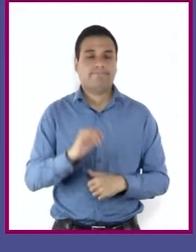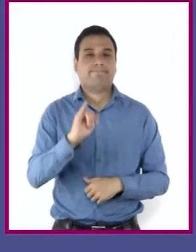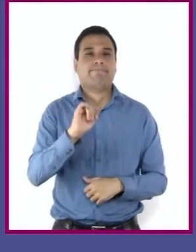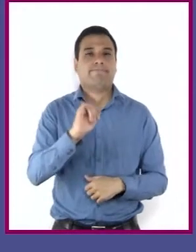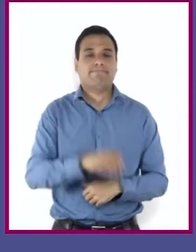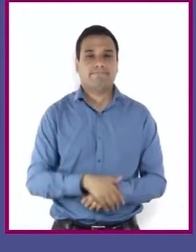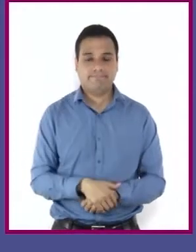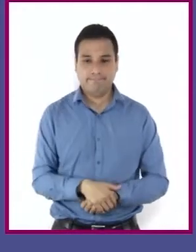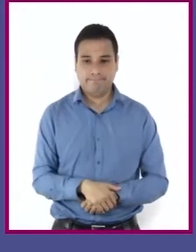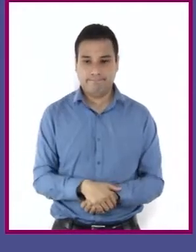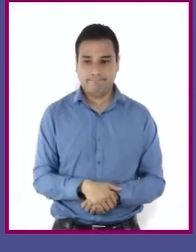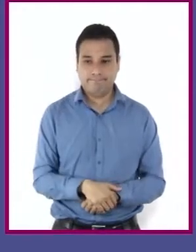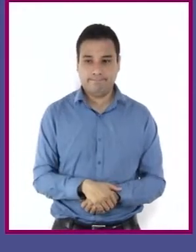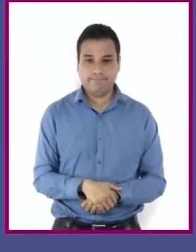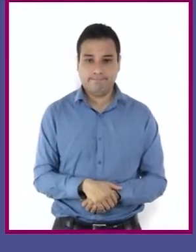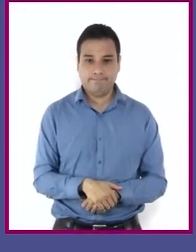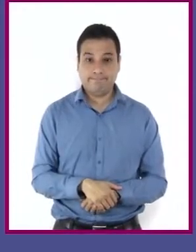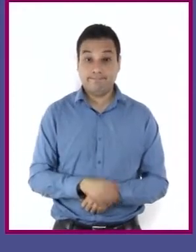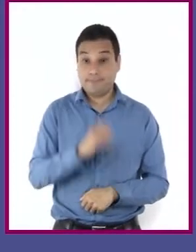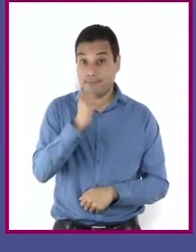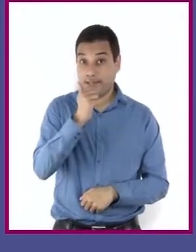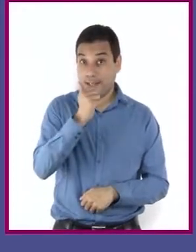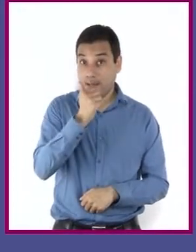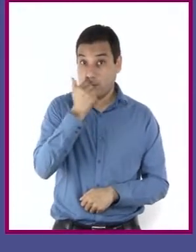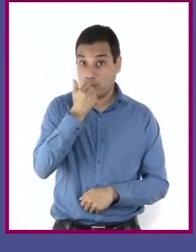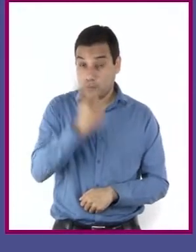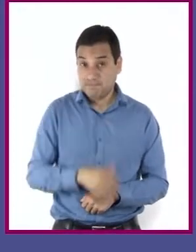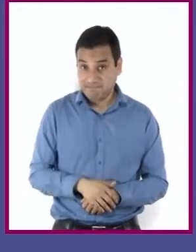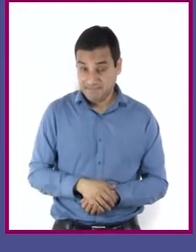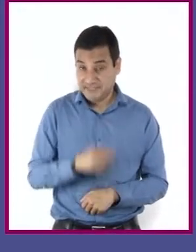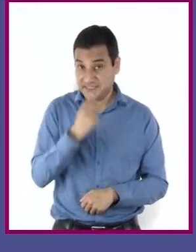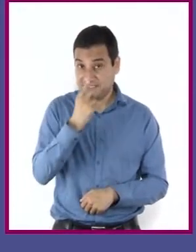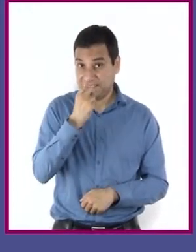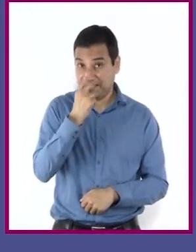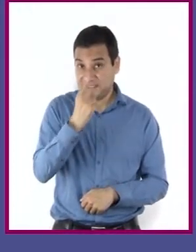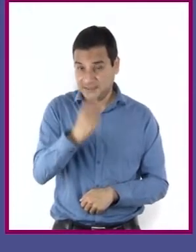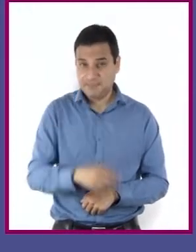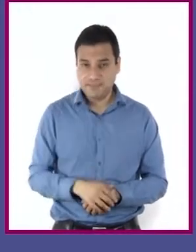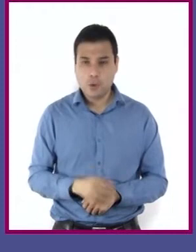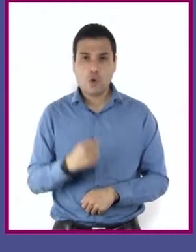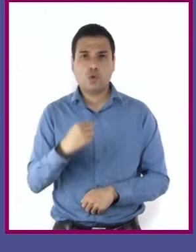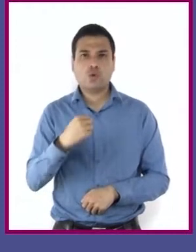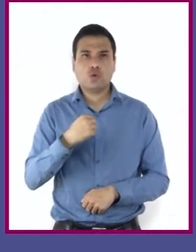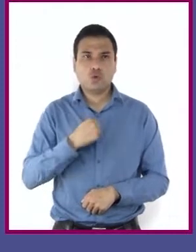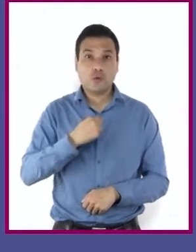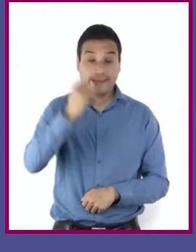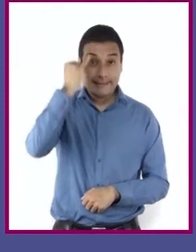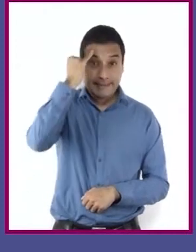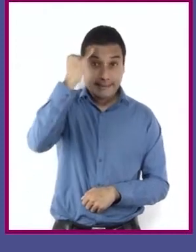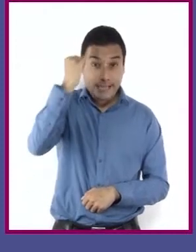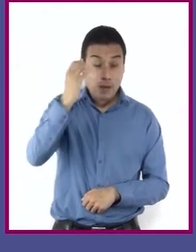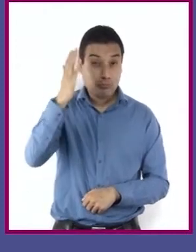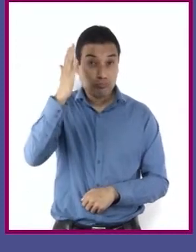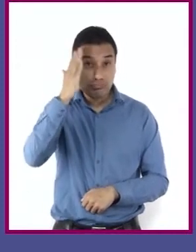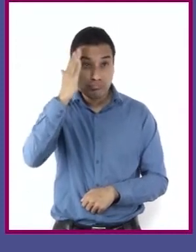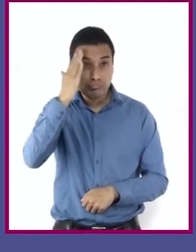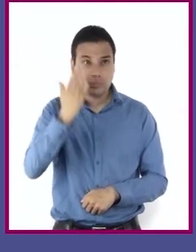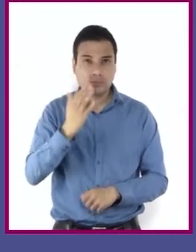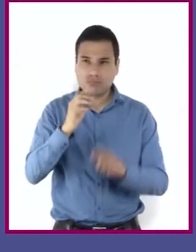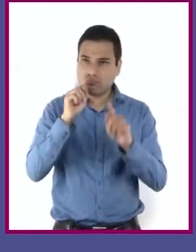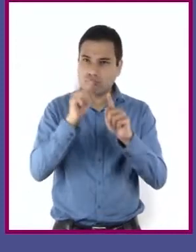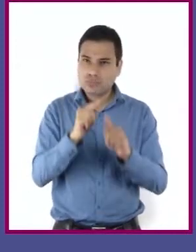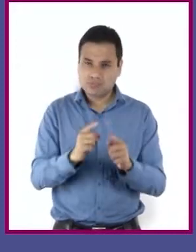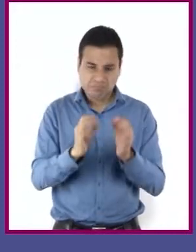profesora Cristina. Nuestro alumno llegó a la conclusión de que su desempeño en las ideas centrales fue satisfactorio